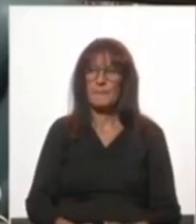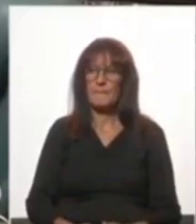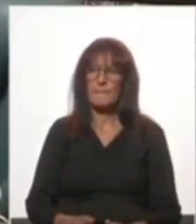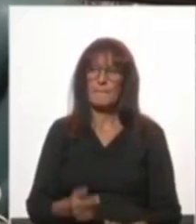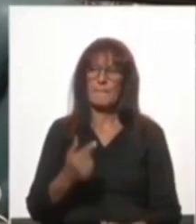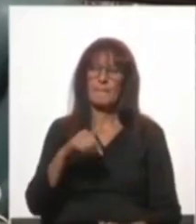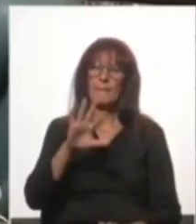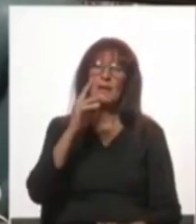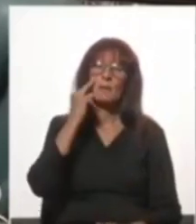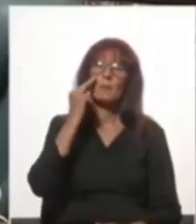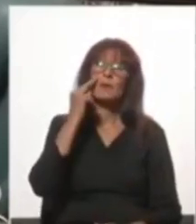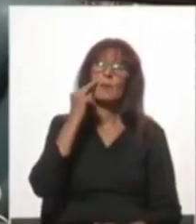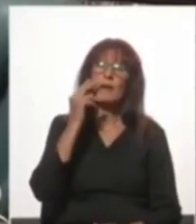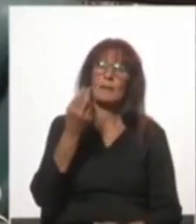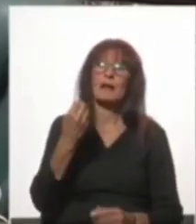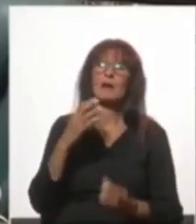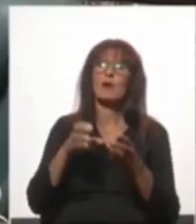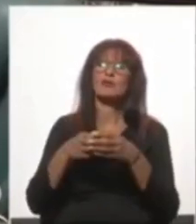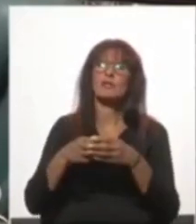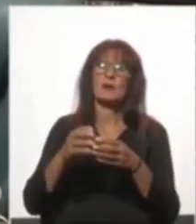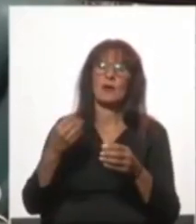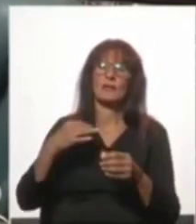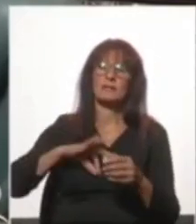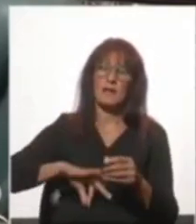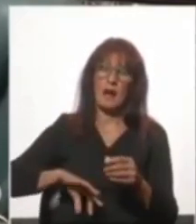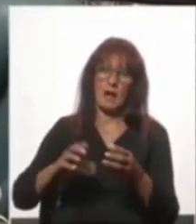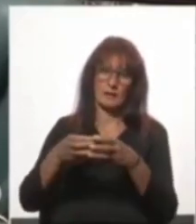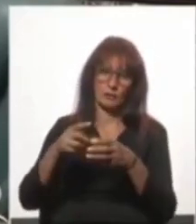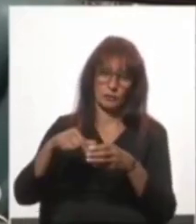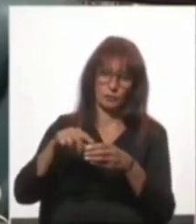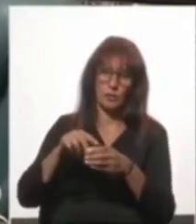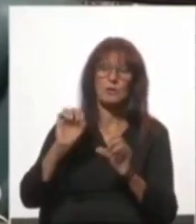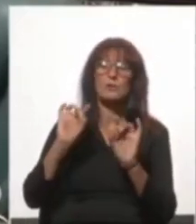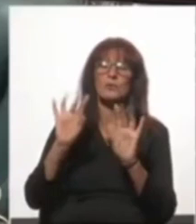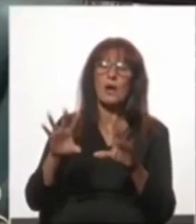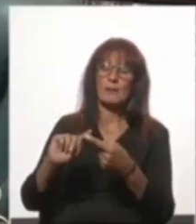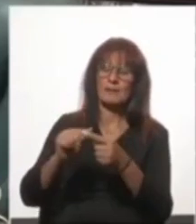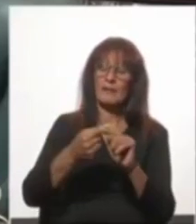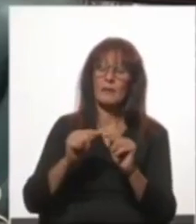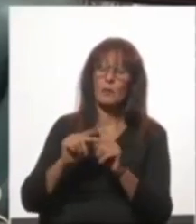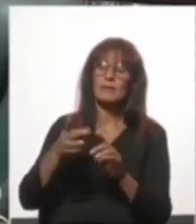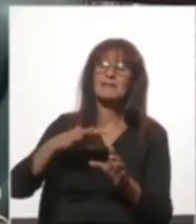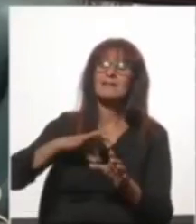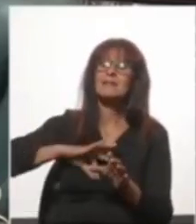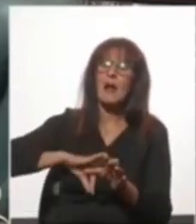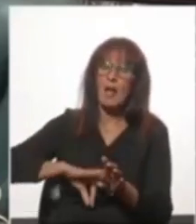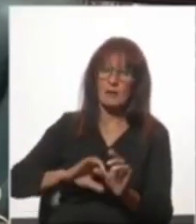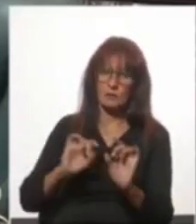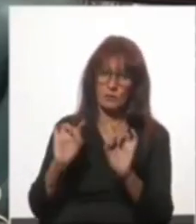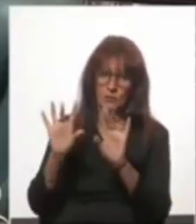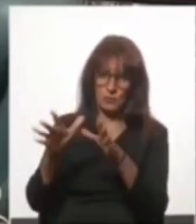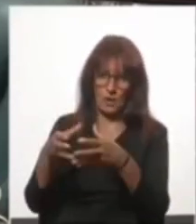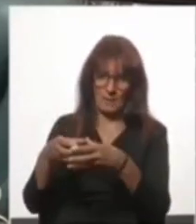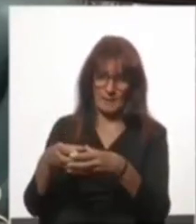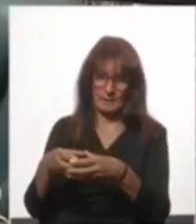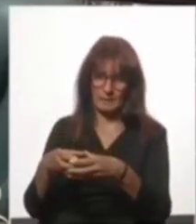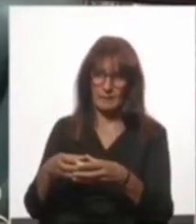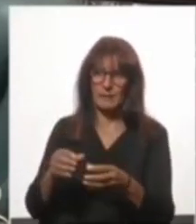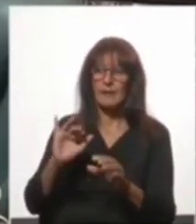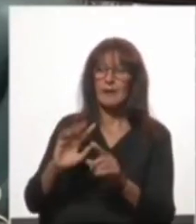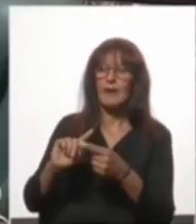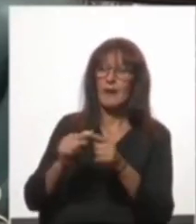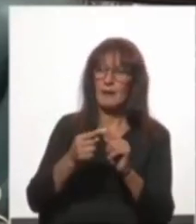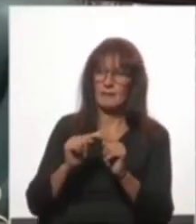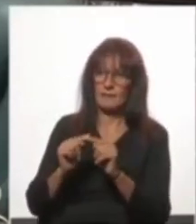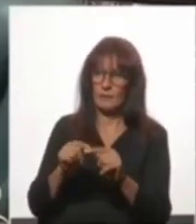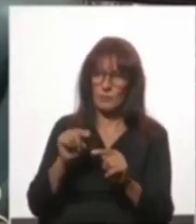el problema de los consejos de salarios, que solo debían discutir salarios, que debía debilitarse la discusión